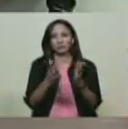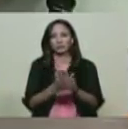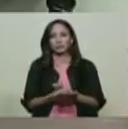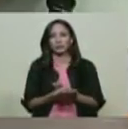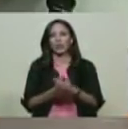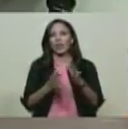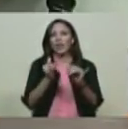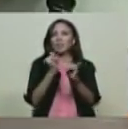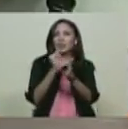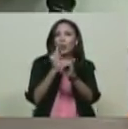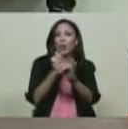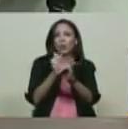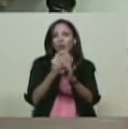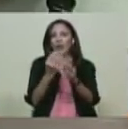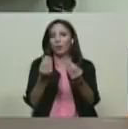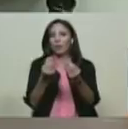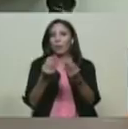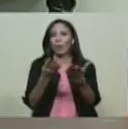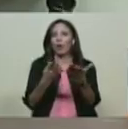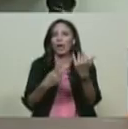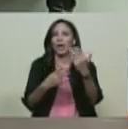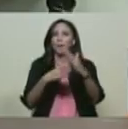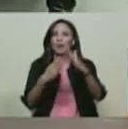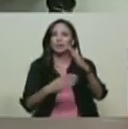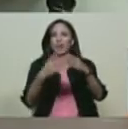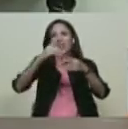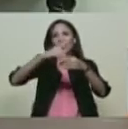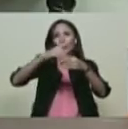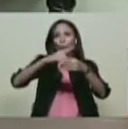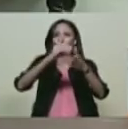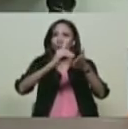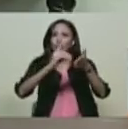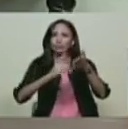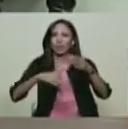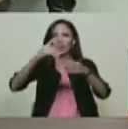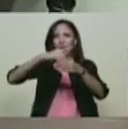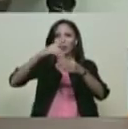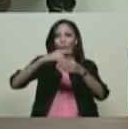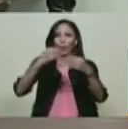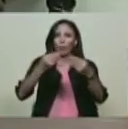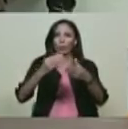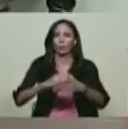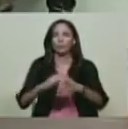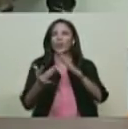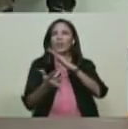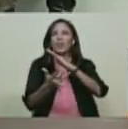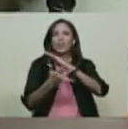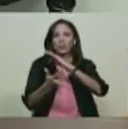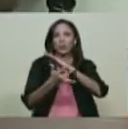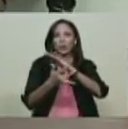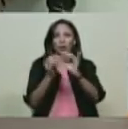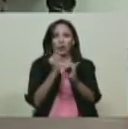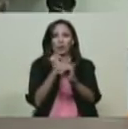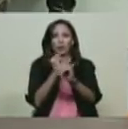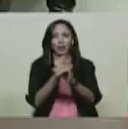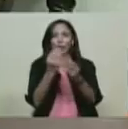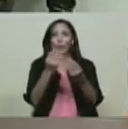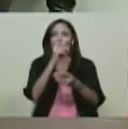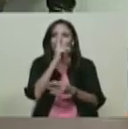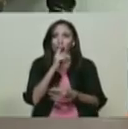Blockchain, que es la base de datos de la creación de las